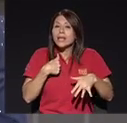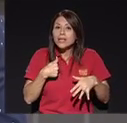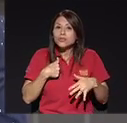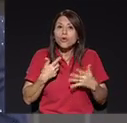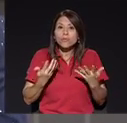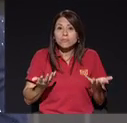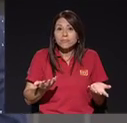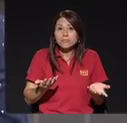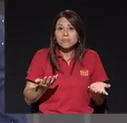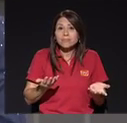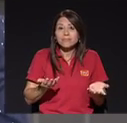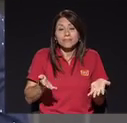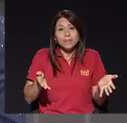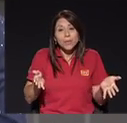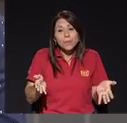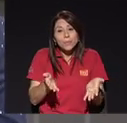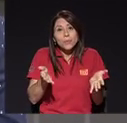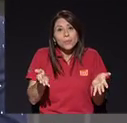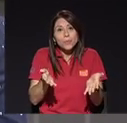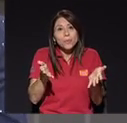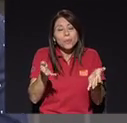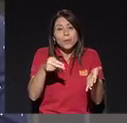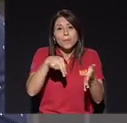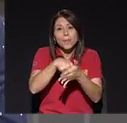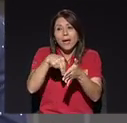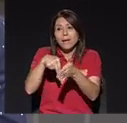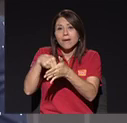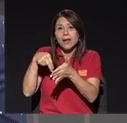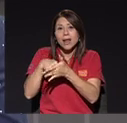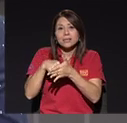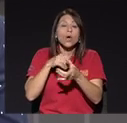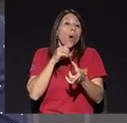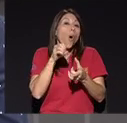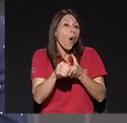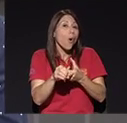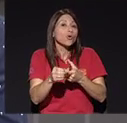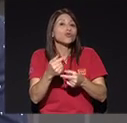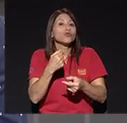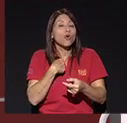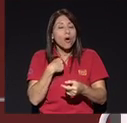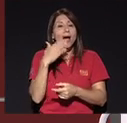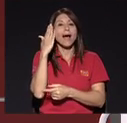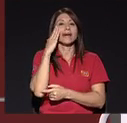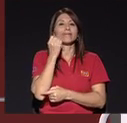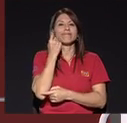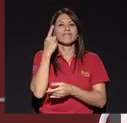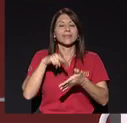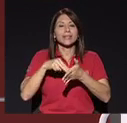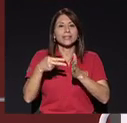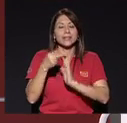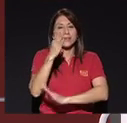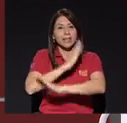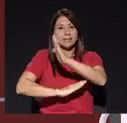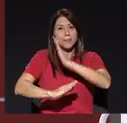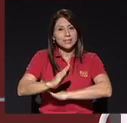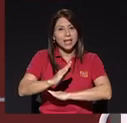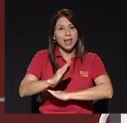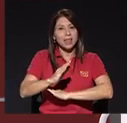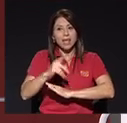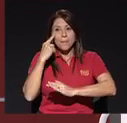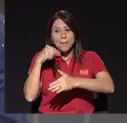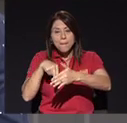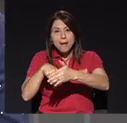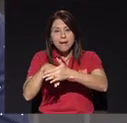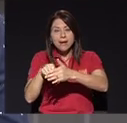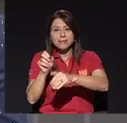barreras, indiferentemente desde donde esté o desde mi puesto, o soy una persona que tengo claro qué significa la discapacidad y